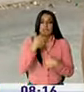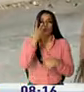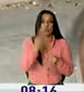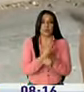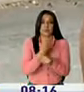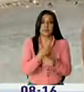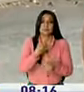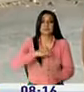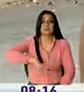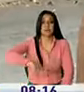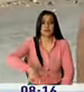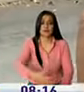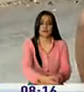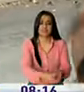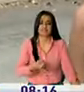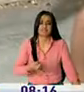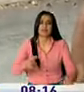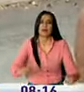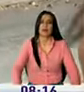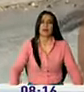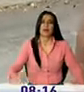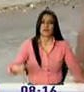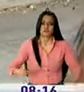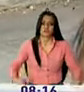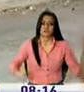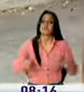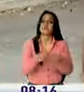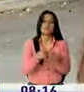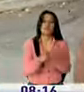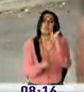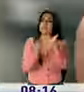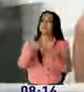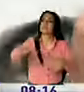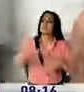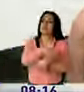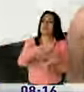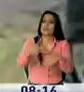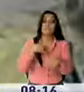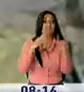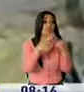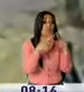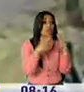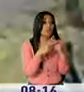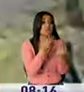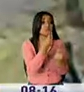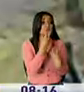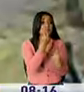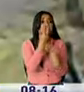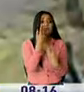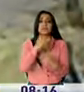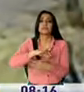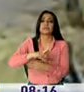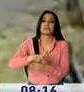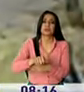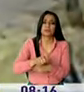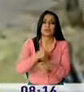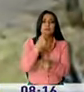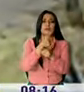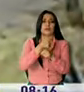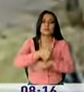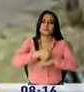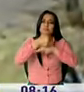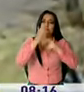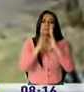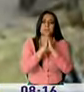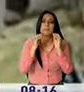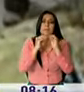los tapacubos y así algunas personas que pude conocer. Por eso hacen un llamado a las autoridades para que pongan más